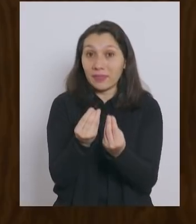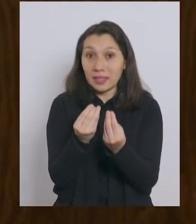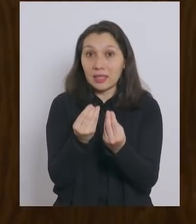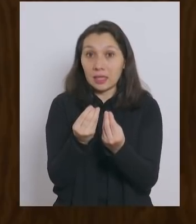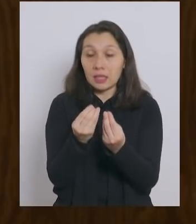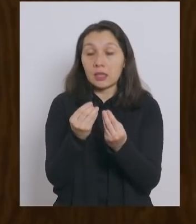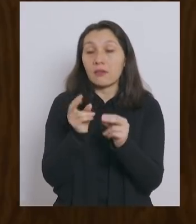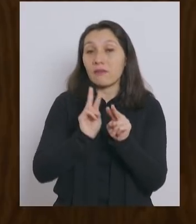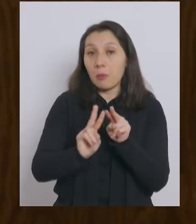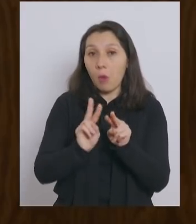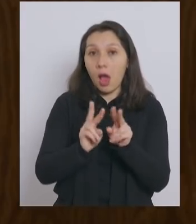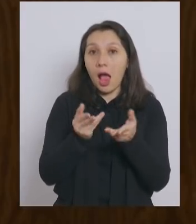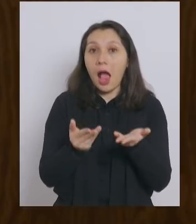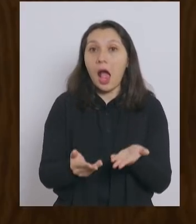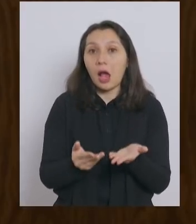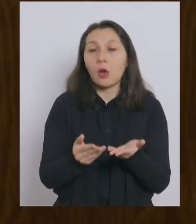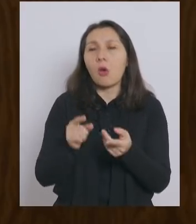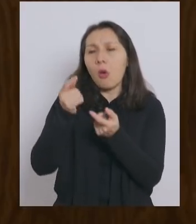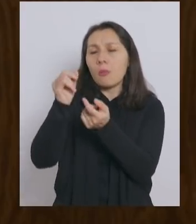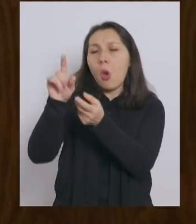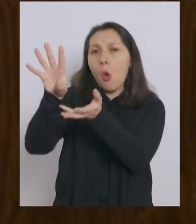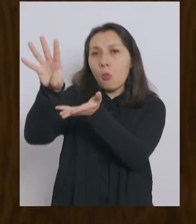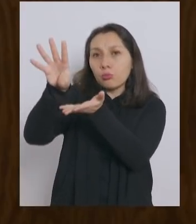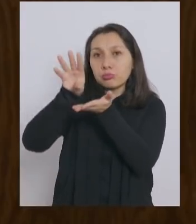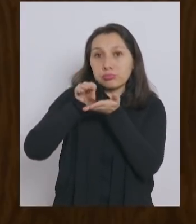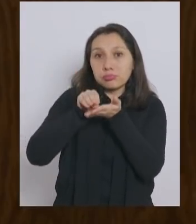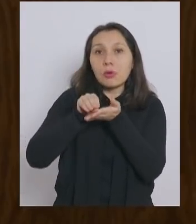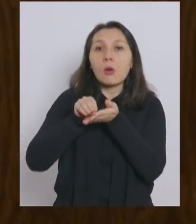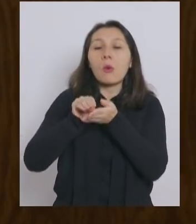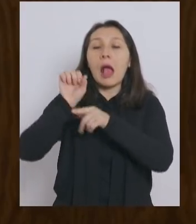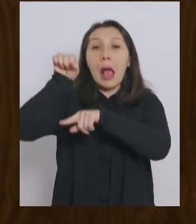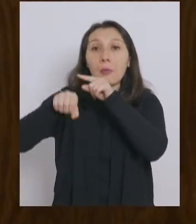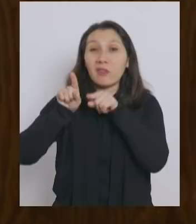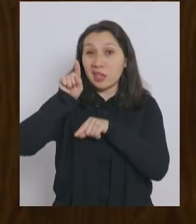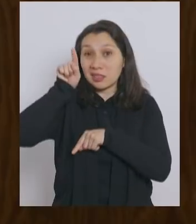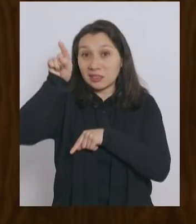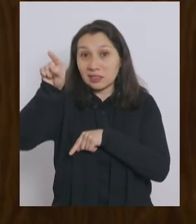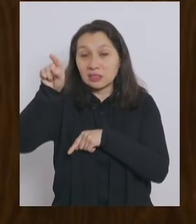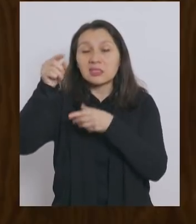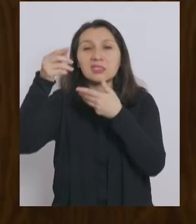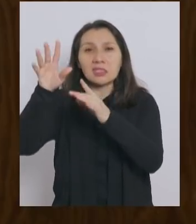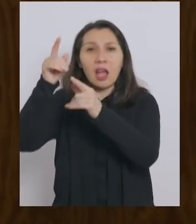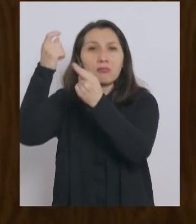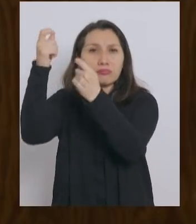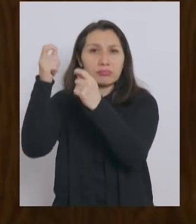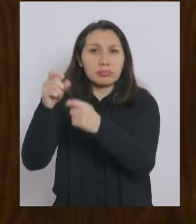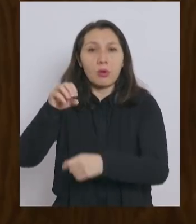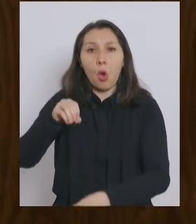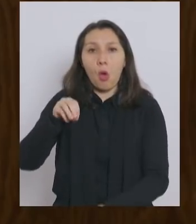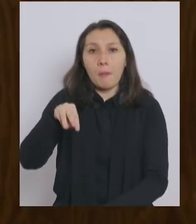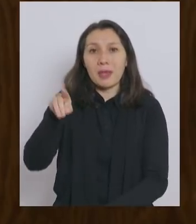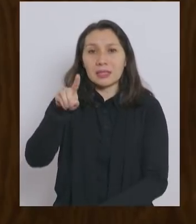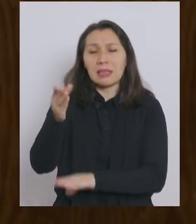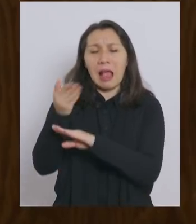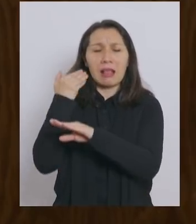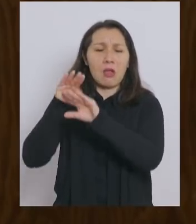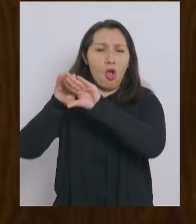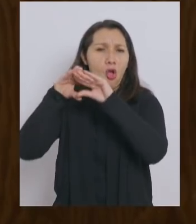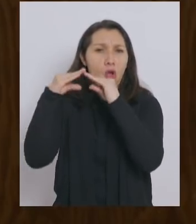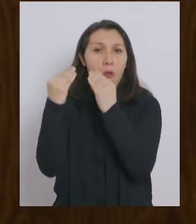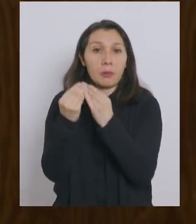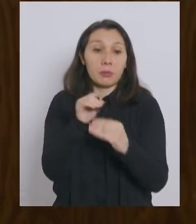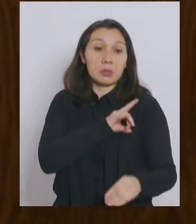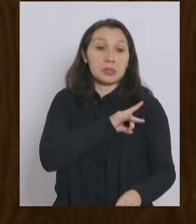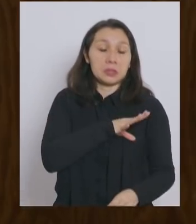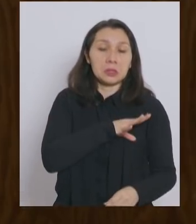hacer una homologación a esta autorización, porque esta ya fue evaluada por OMS en forma completa antes de que